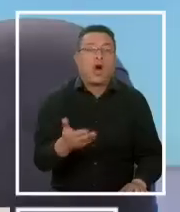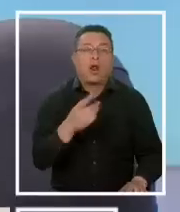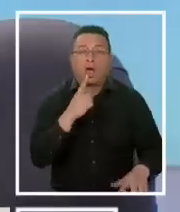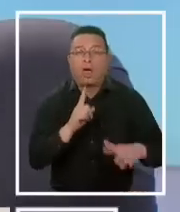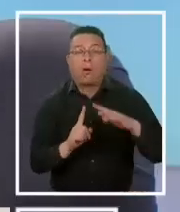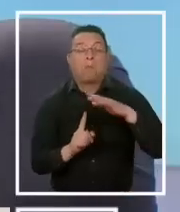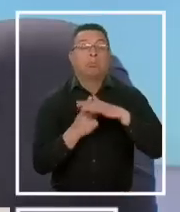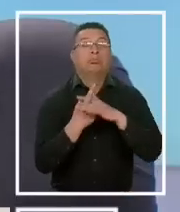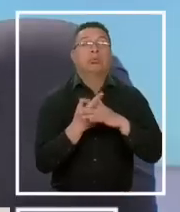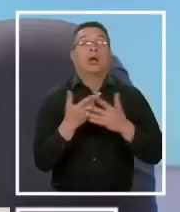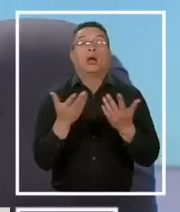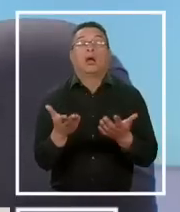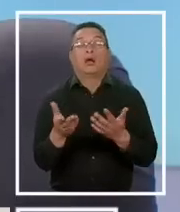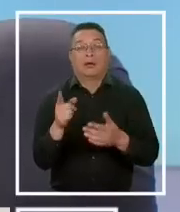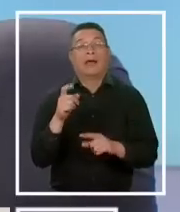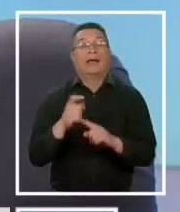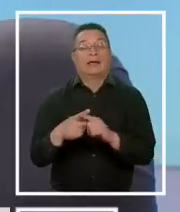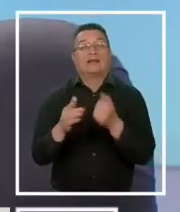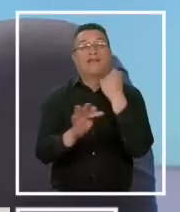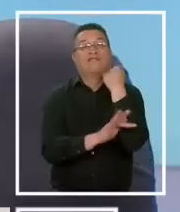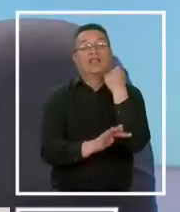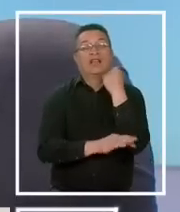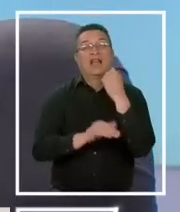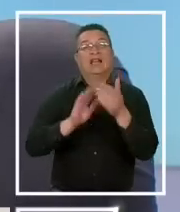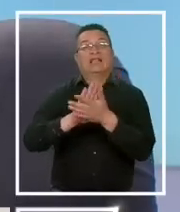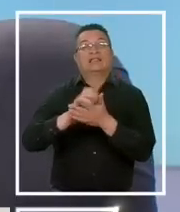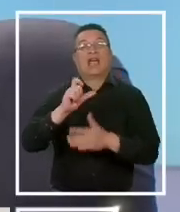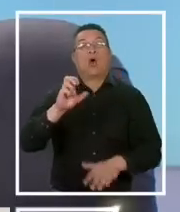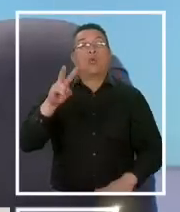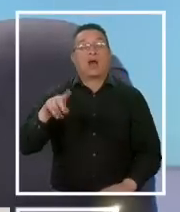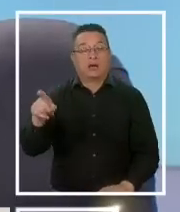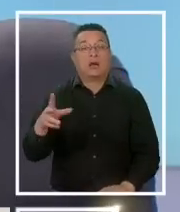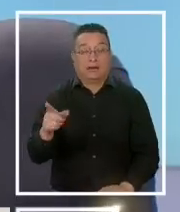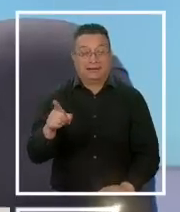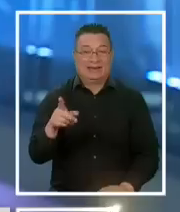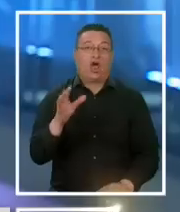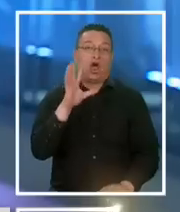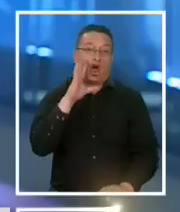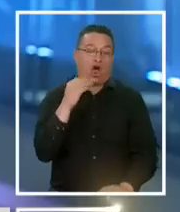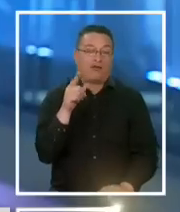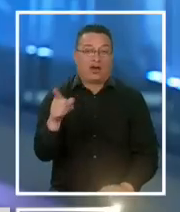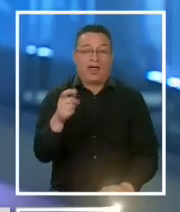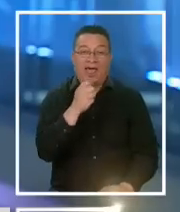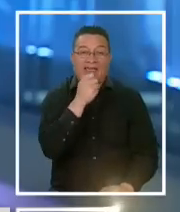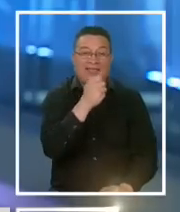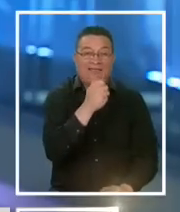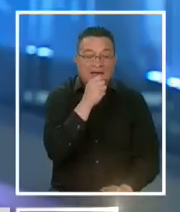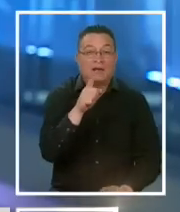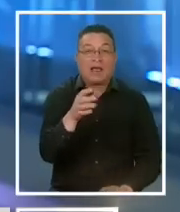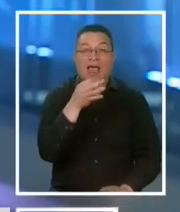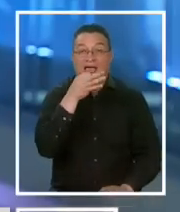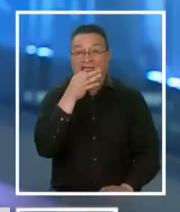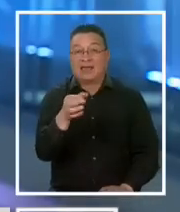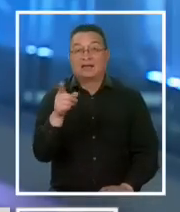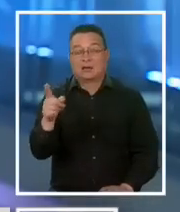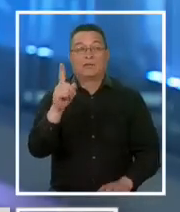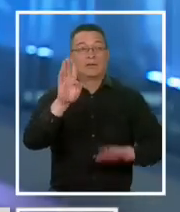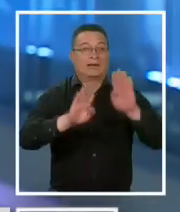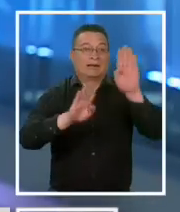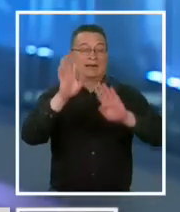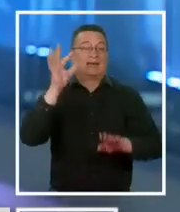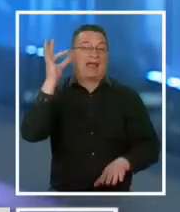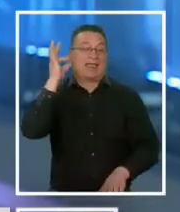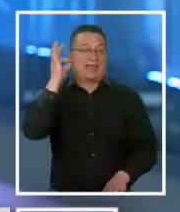esto usted digamos el ex fiscal es bastante obvio el ex fiscal chagual en una de las entrevistas dijo que él estaba por una de las